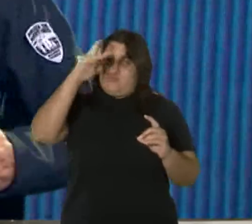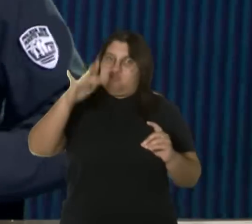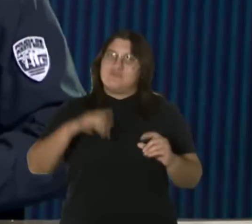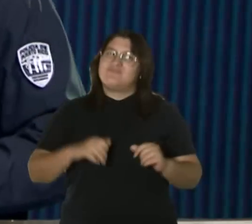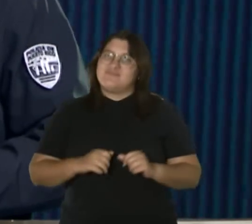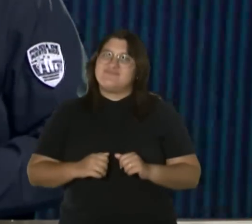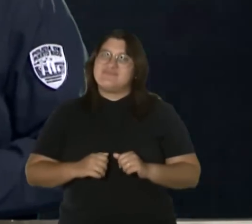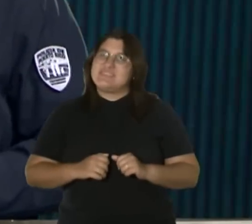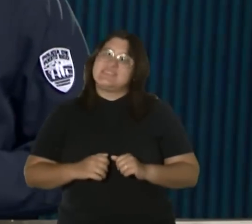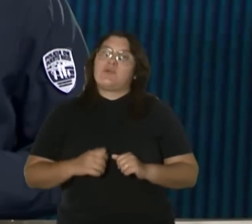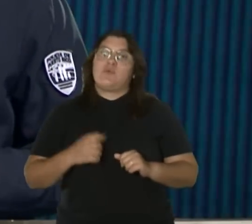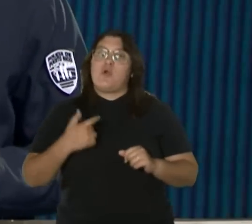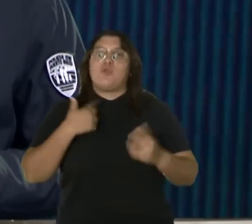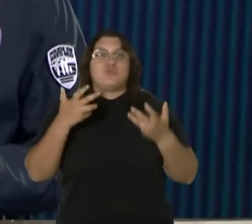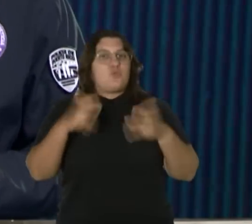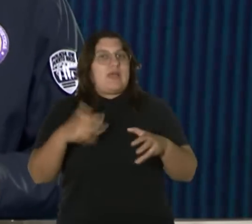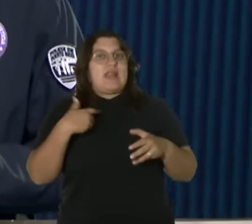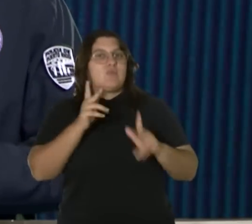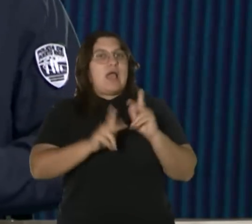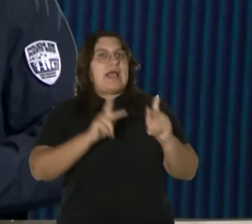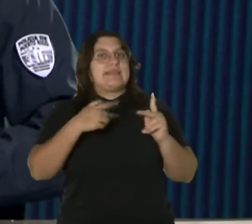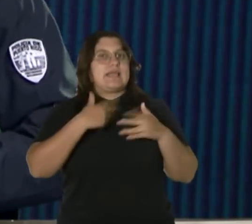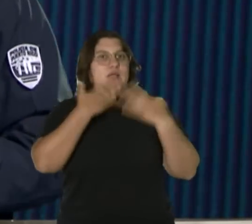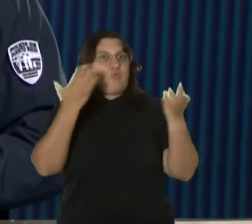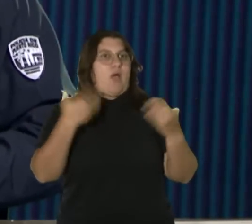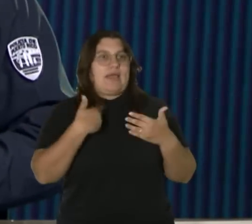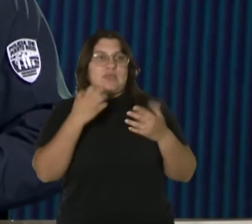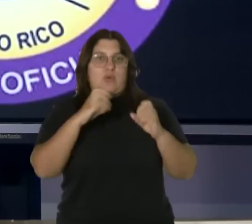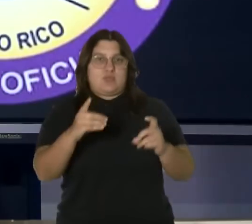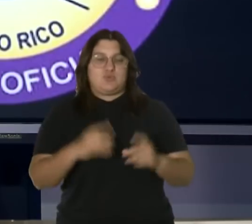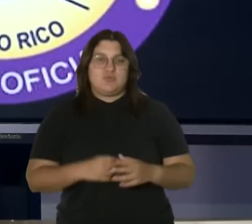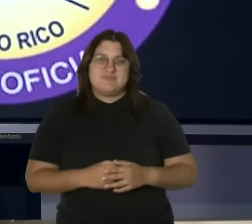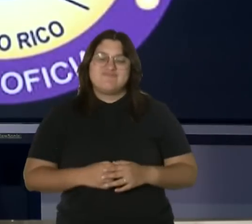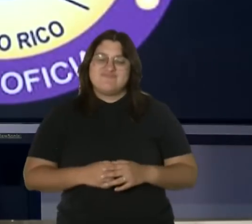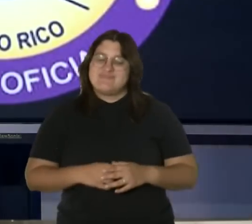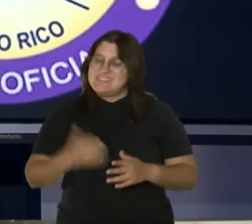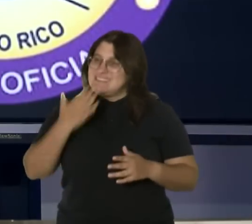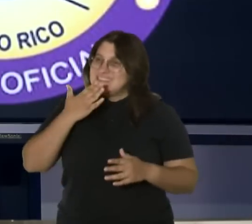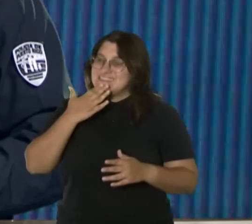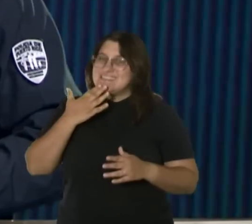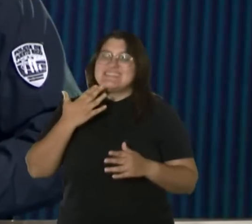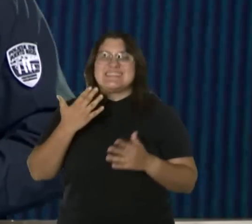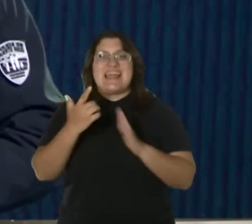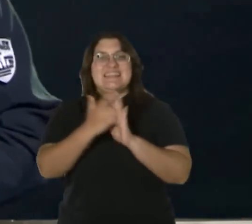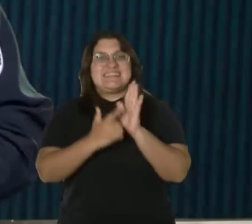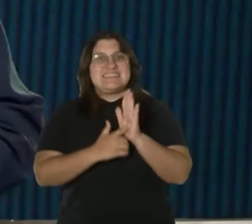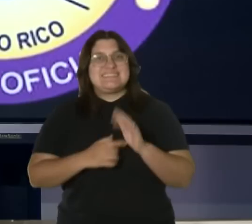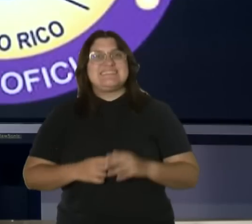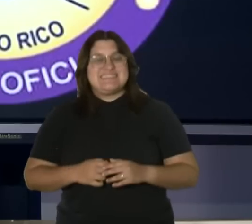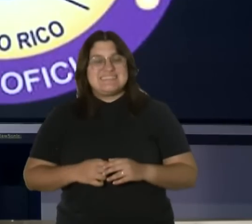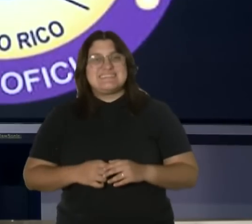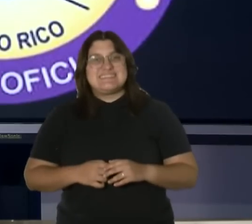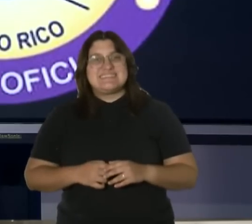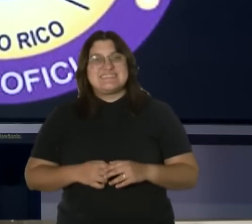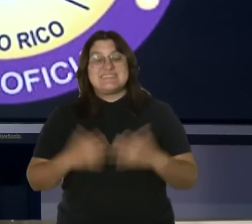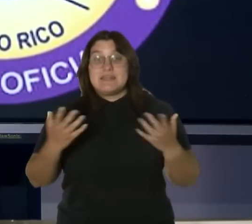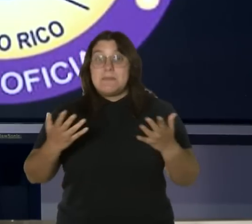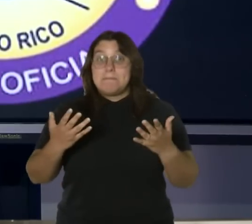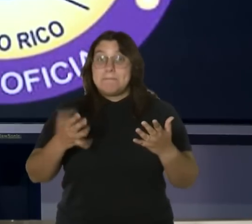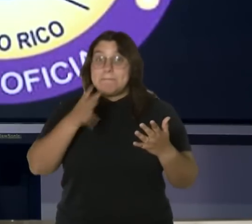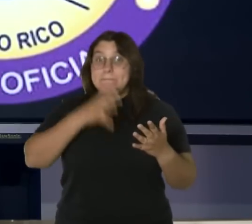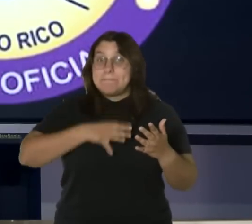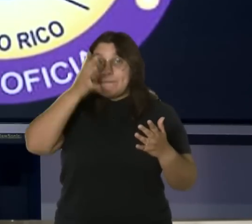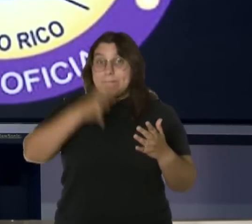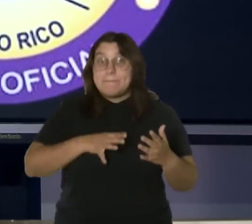camino y eso no es lo que queremos lo que queremos provocar es todo lo contrario licenciado Muchas gracias por estar con nosotros estamos ahí caballeros